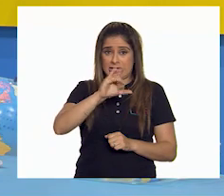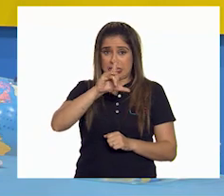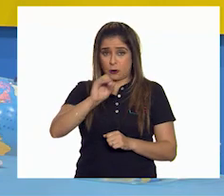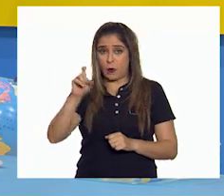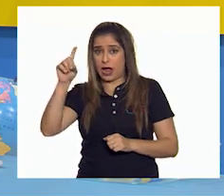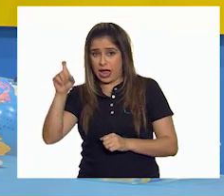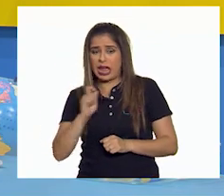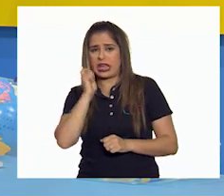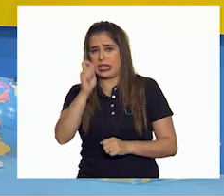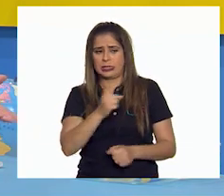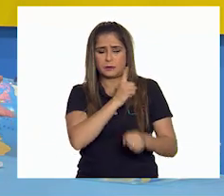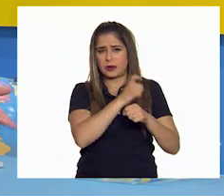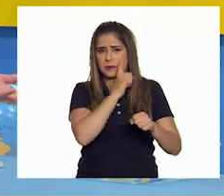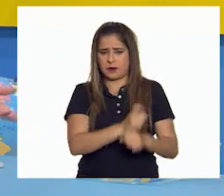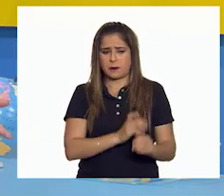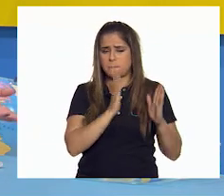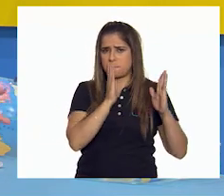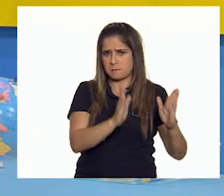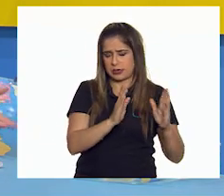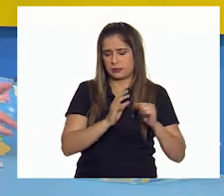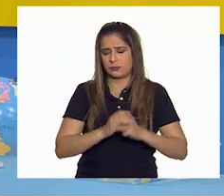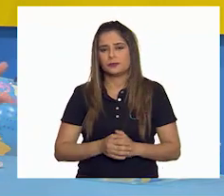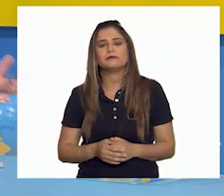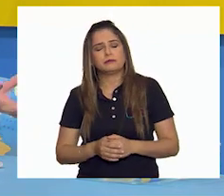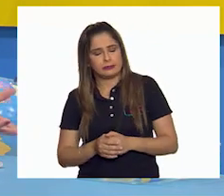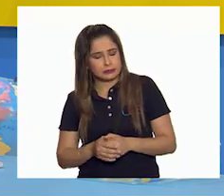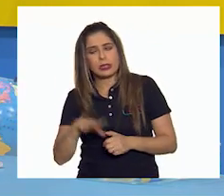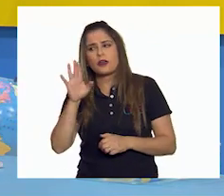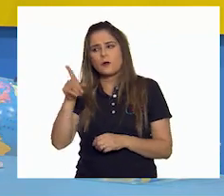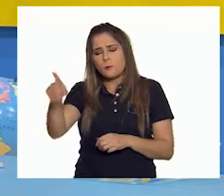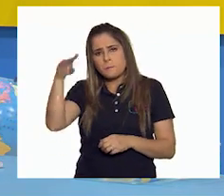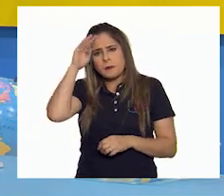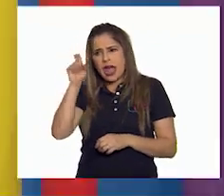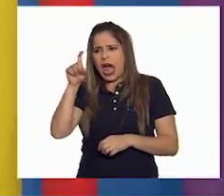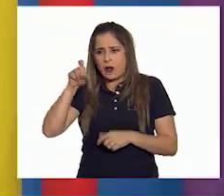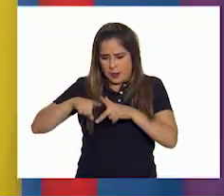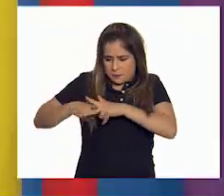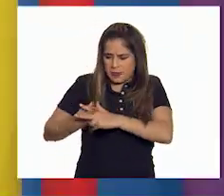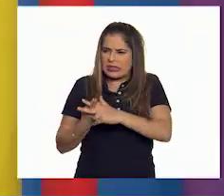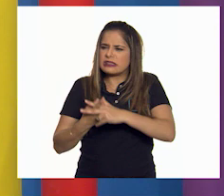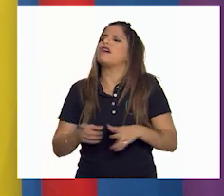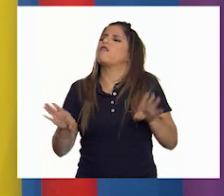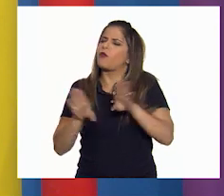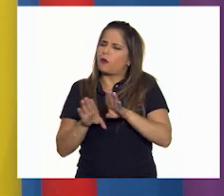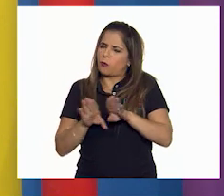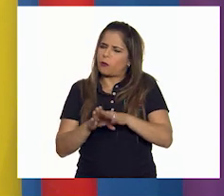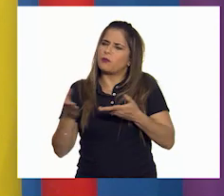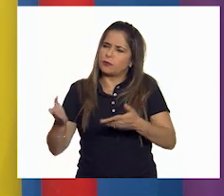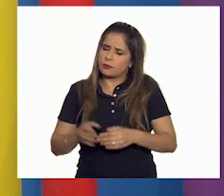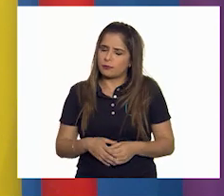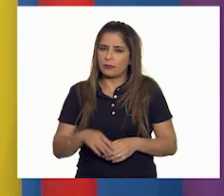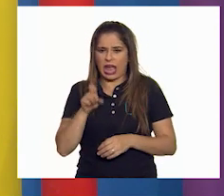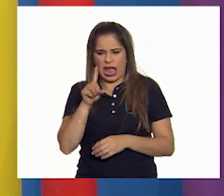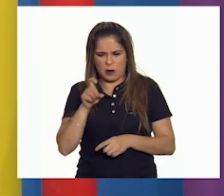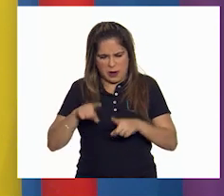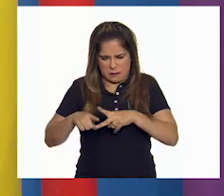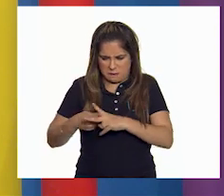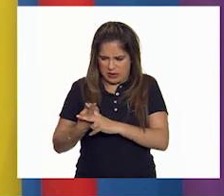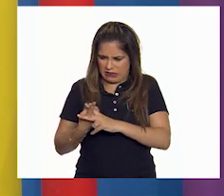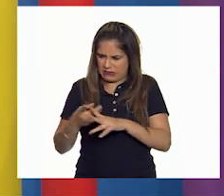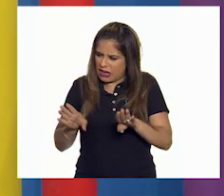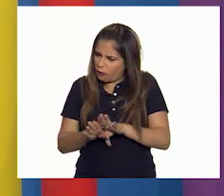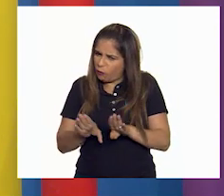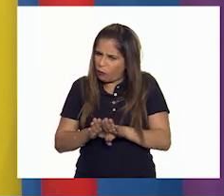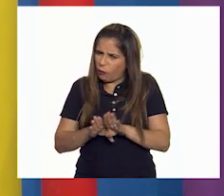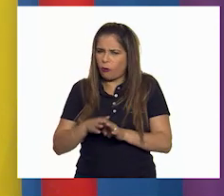que ubicarlo. ¿Cómo se te ocurre que empieza a funcionar este ciclo? A ver, ¿cómo empieza?